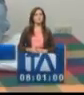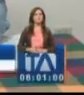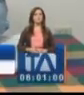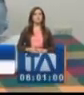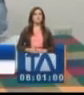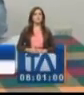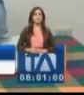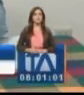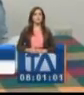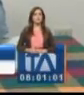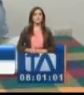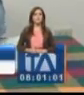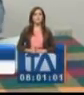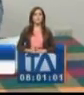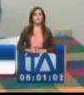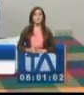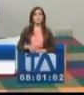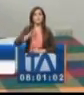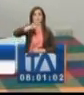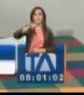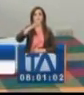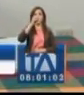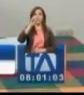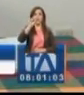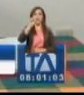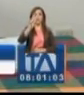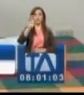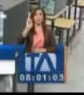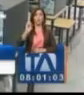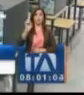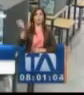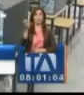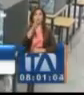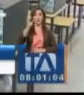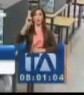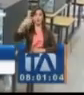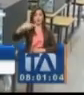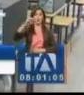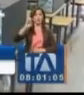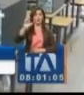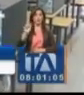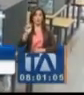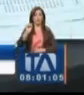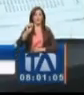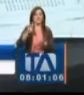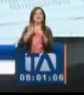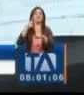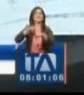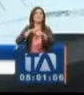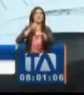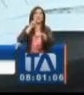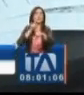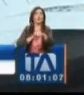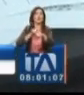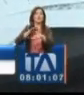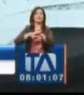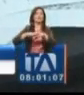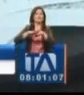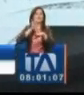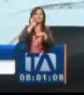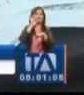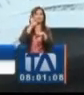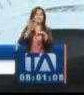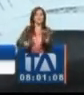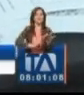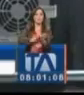15 años. Josué Ochoa se presentó el pasado viernes por tercera vez en un año y medio a la prueba Ser Bachiller, que reemplaza